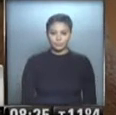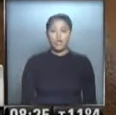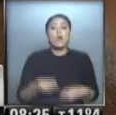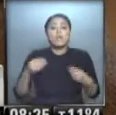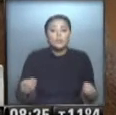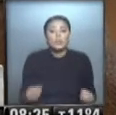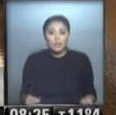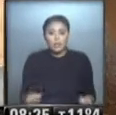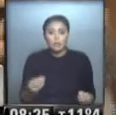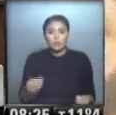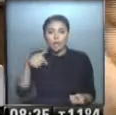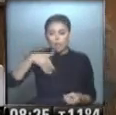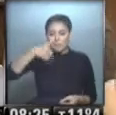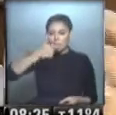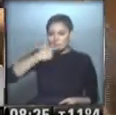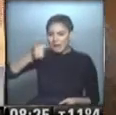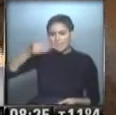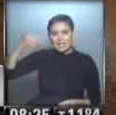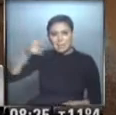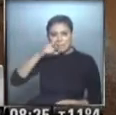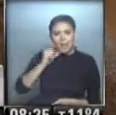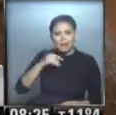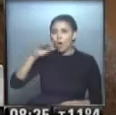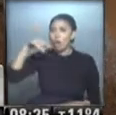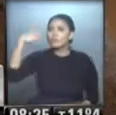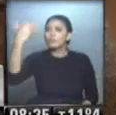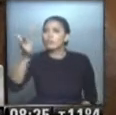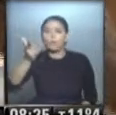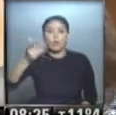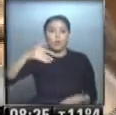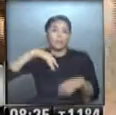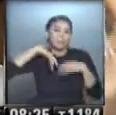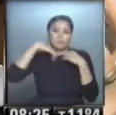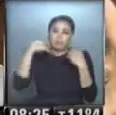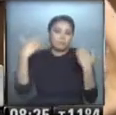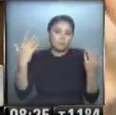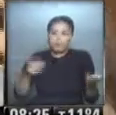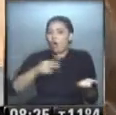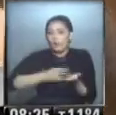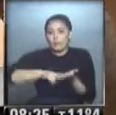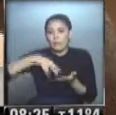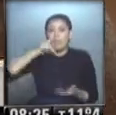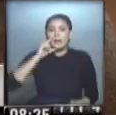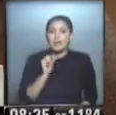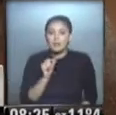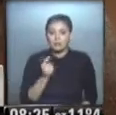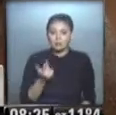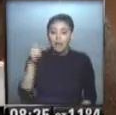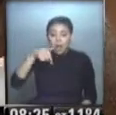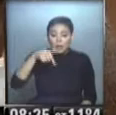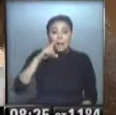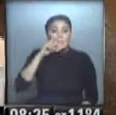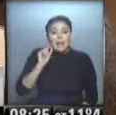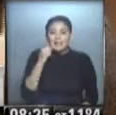Porque hoy Massa y ayer Macri, o pasado mañana de vuelta Macri, lo que Macri está